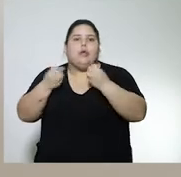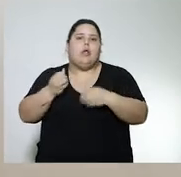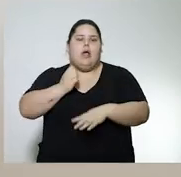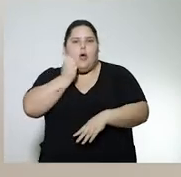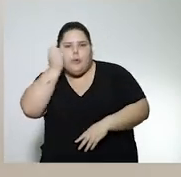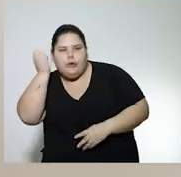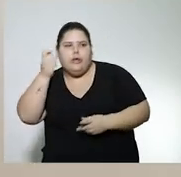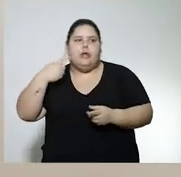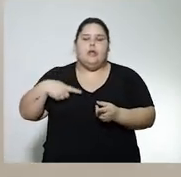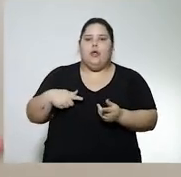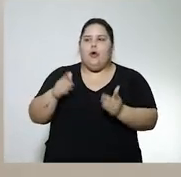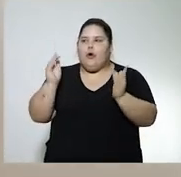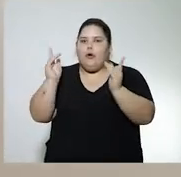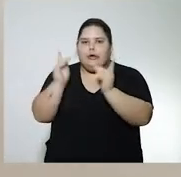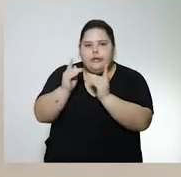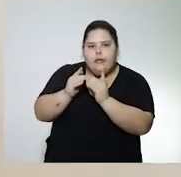mucho